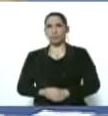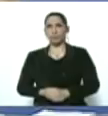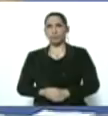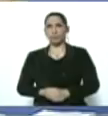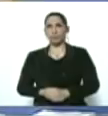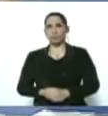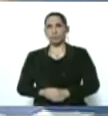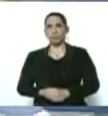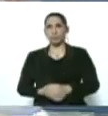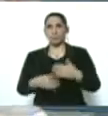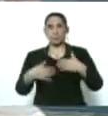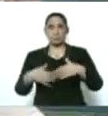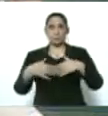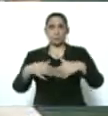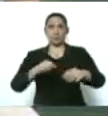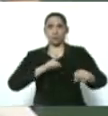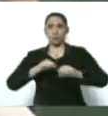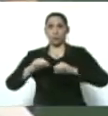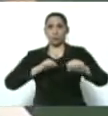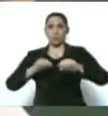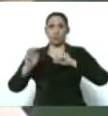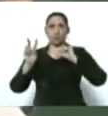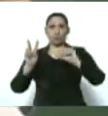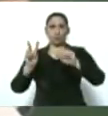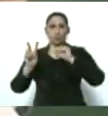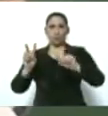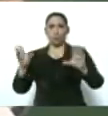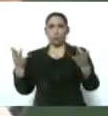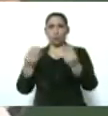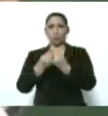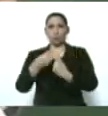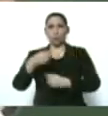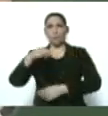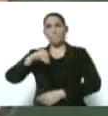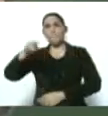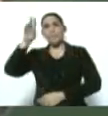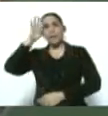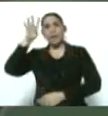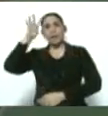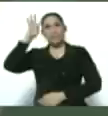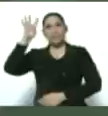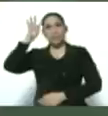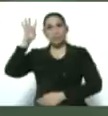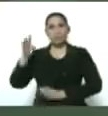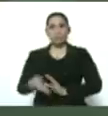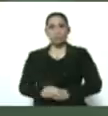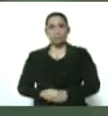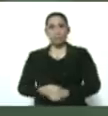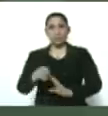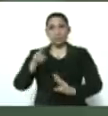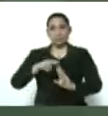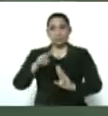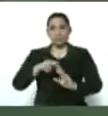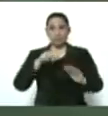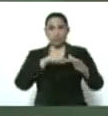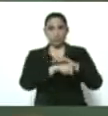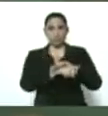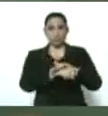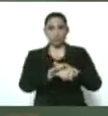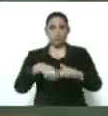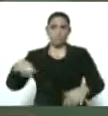militantes del movimiento Somos Venezuela, con Mervio Maldonado al frente. En el Táchira han ingresado a